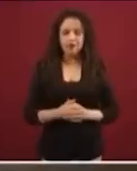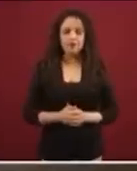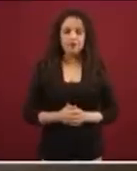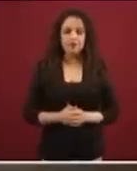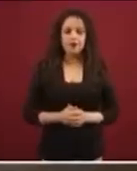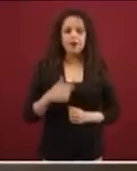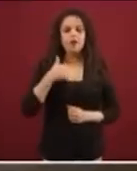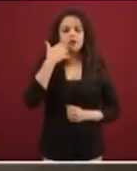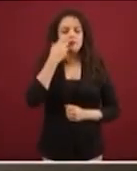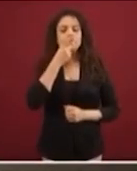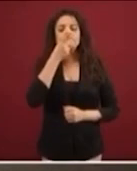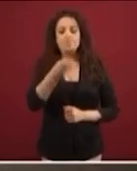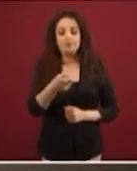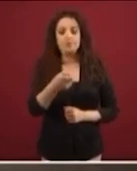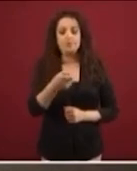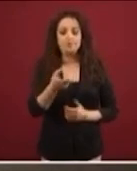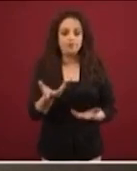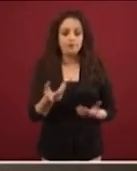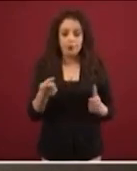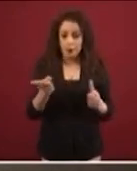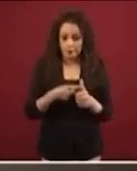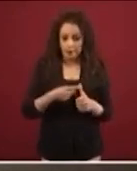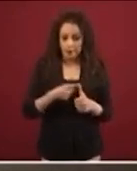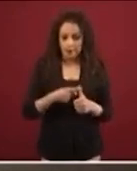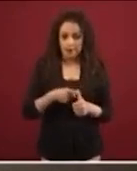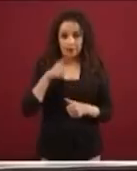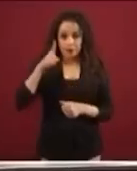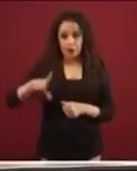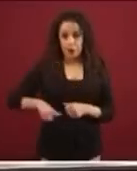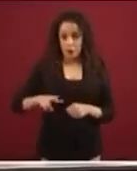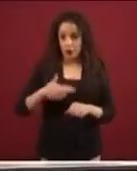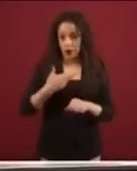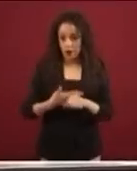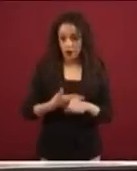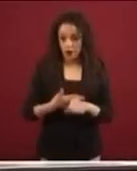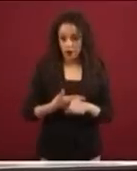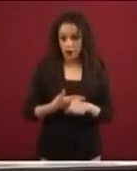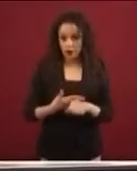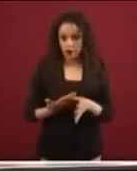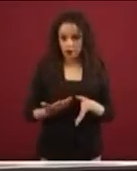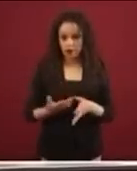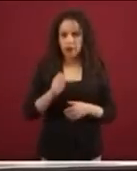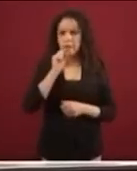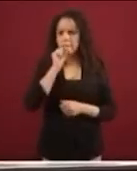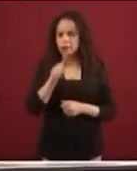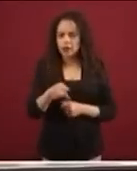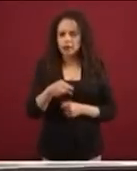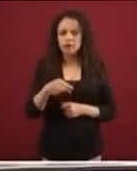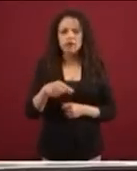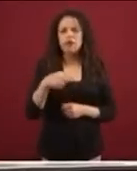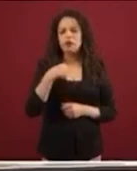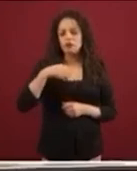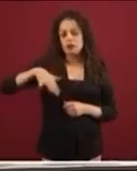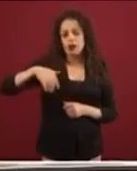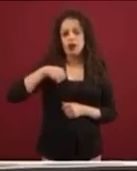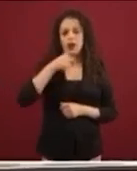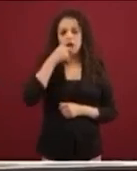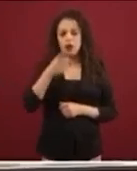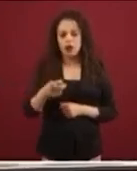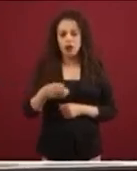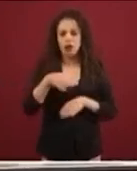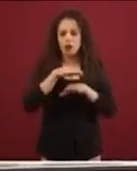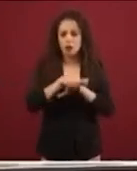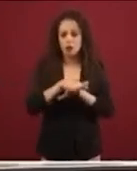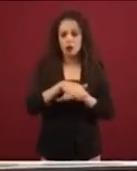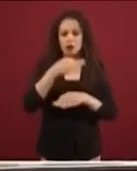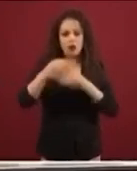Primero quiero decir respecto al gobernador Bonilla lo mismo que digo respecto a los 32 gobernadores y gobernadoras, o las